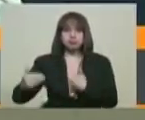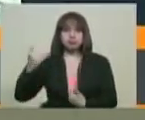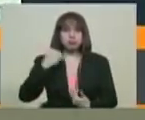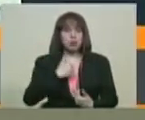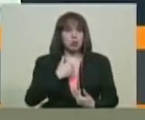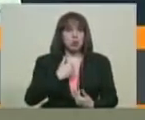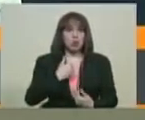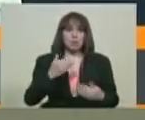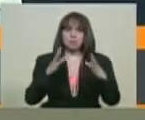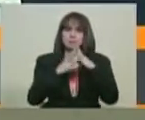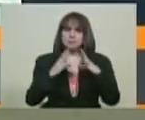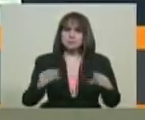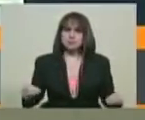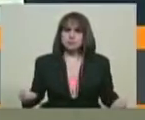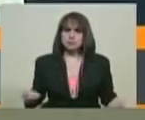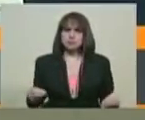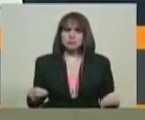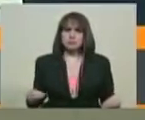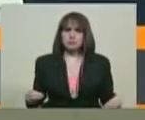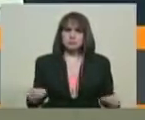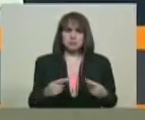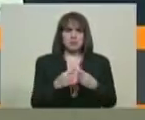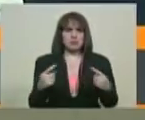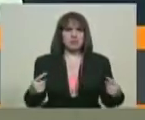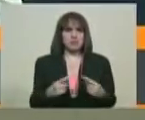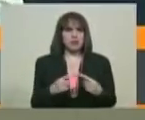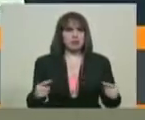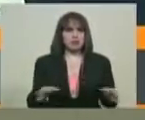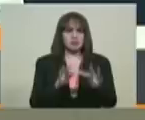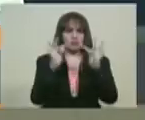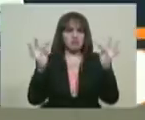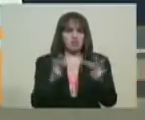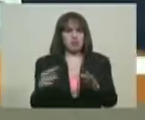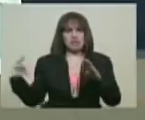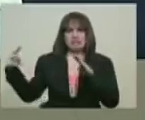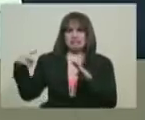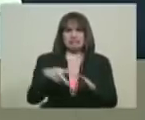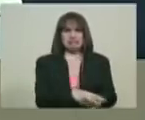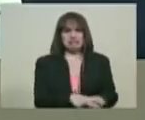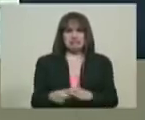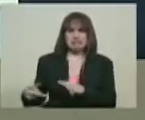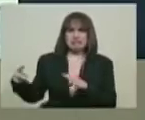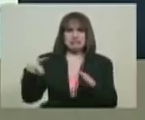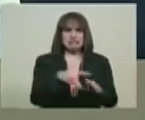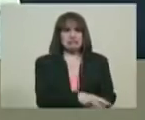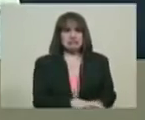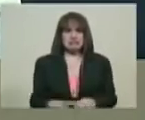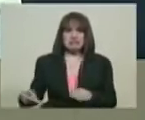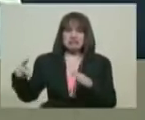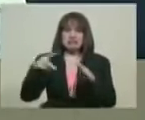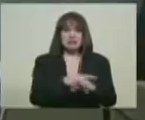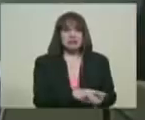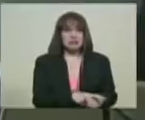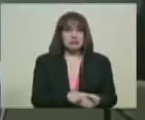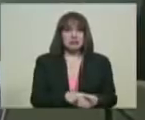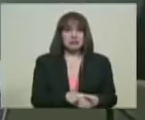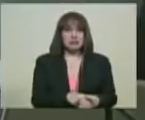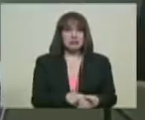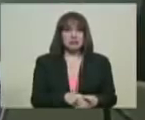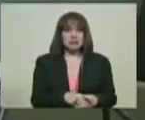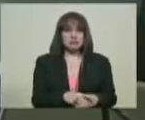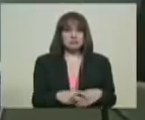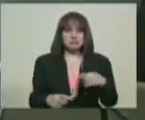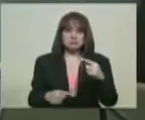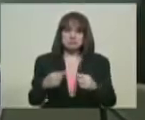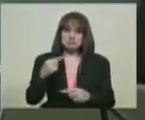del neocolonialismo y de las distintas formas de opresión, de esclavismo, de racismo, más